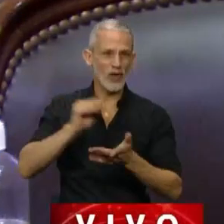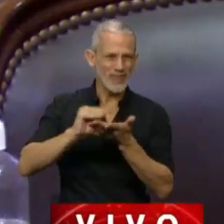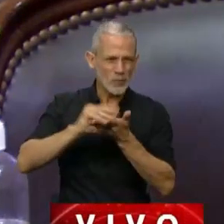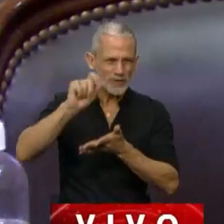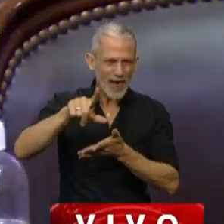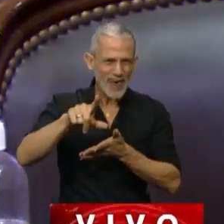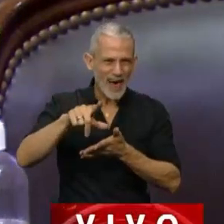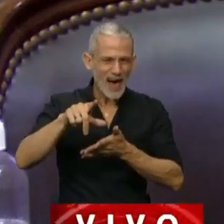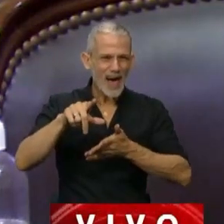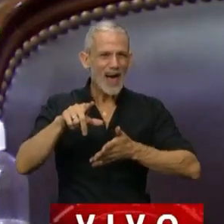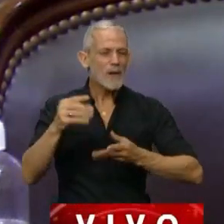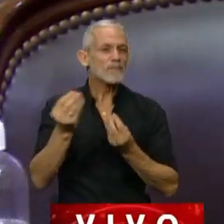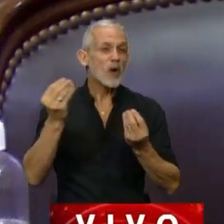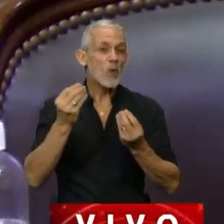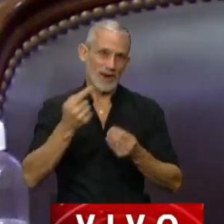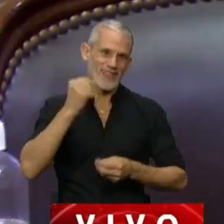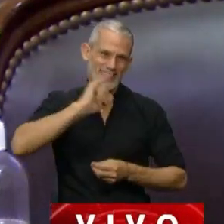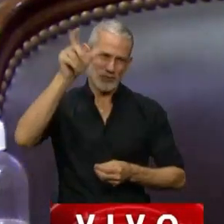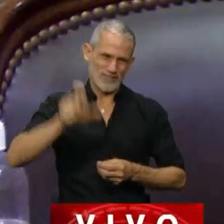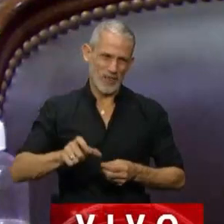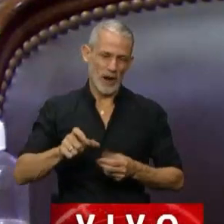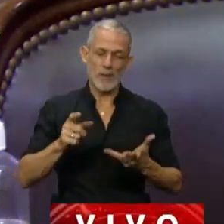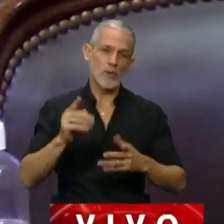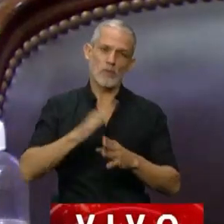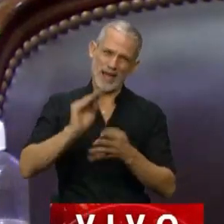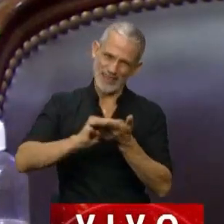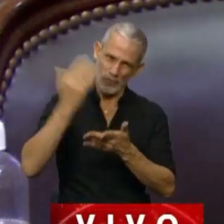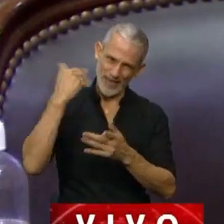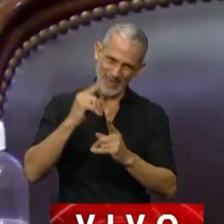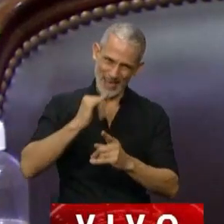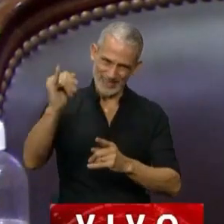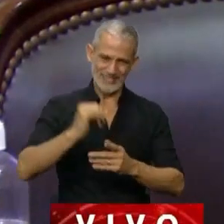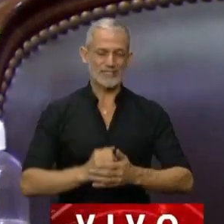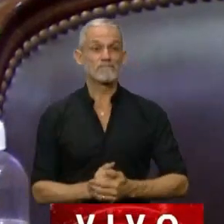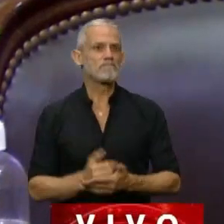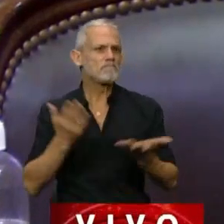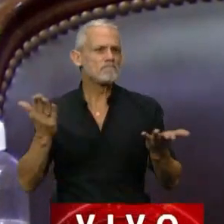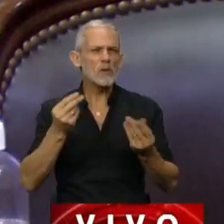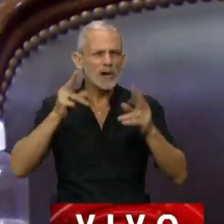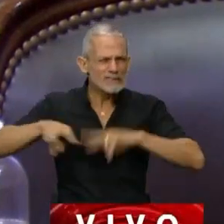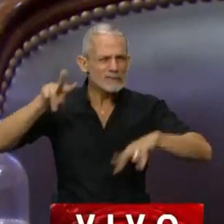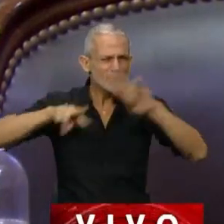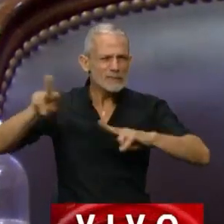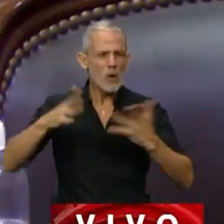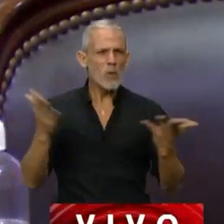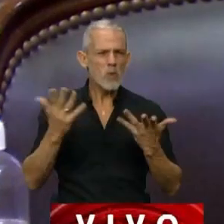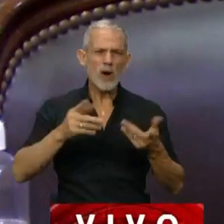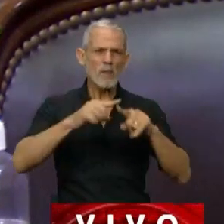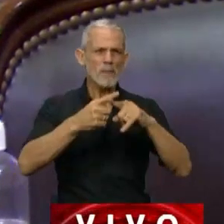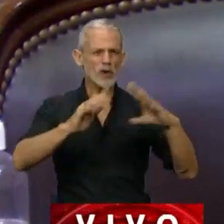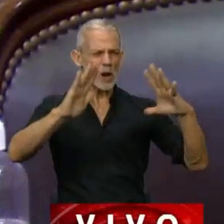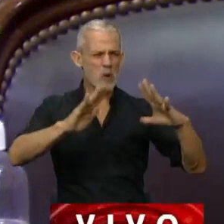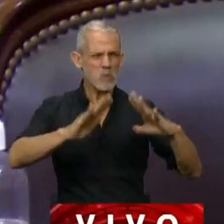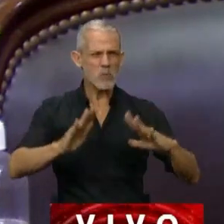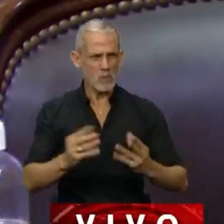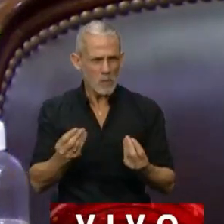diputada preopinante. ¿Por qué buscan tanto debilitar las